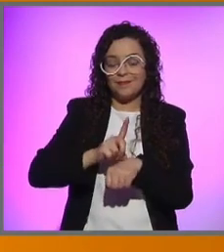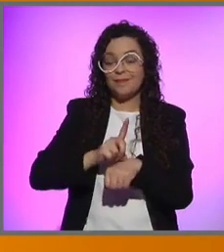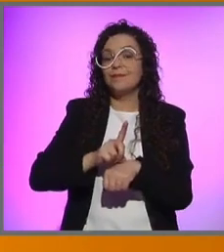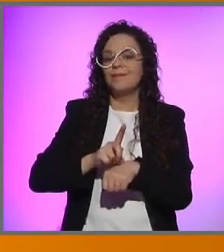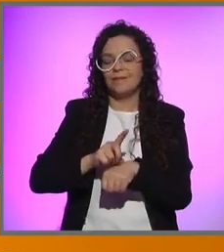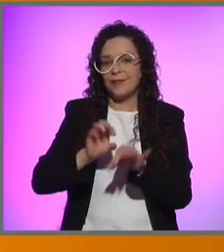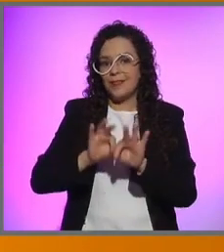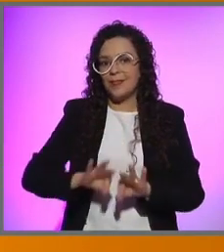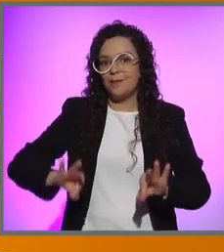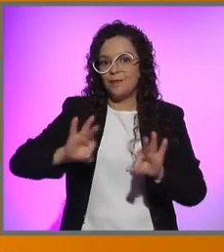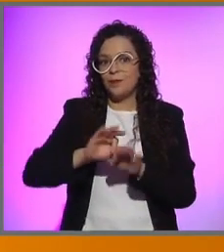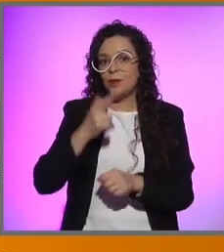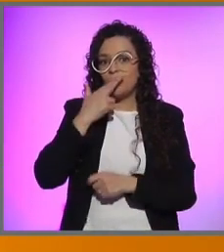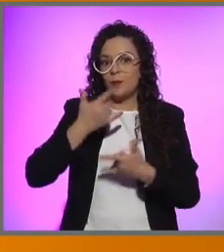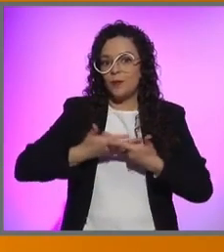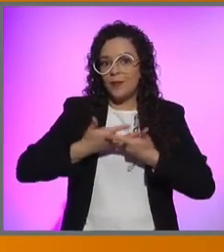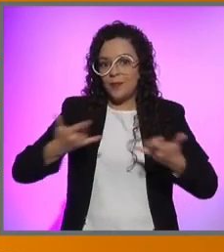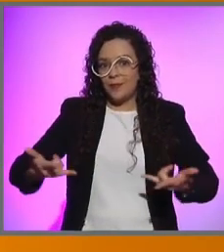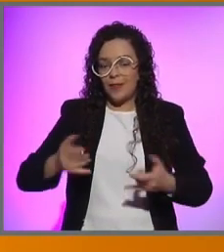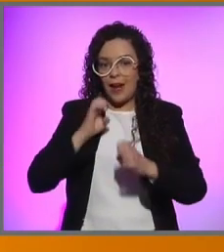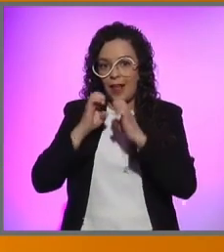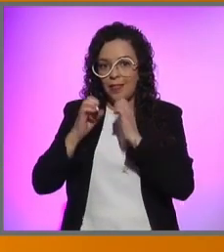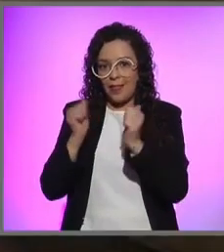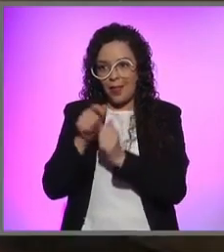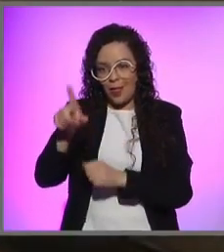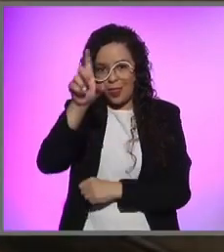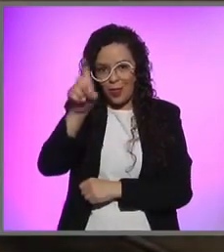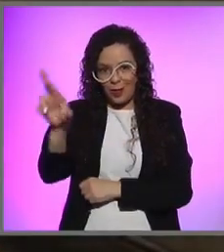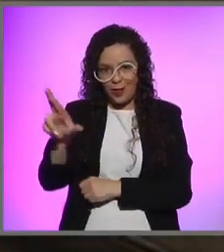en una entrevista con el doctor.